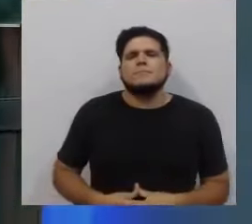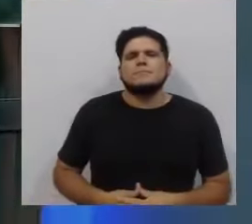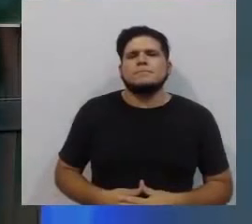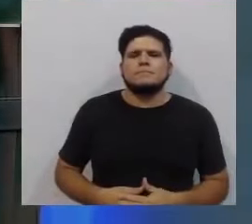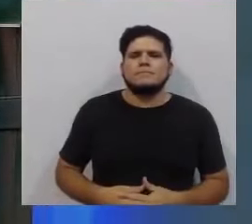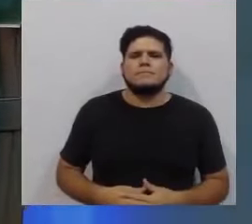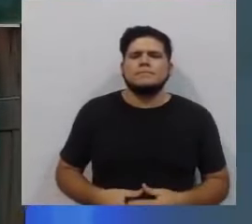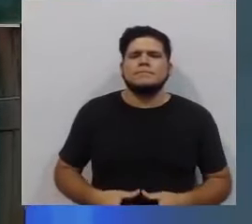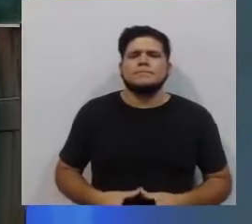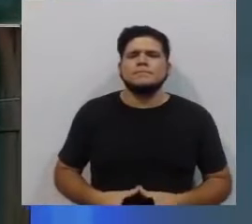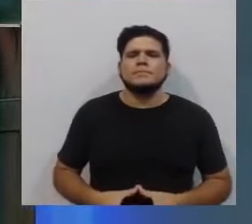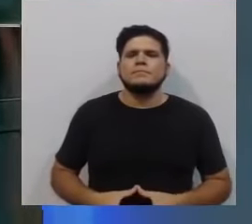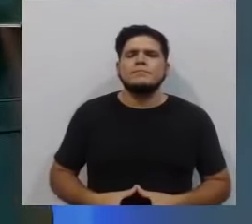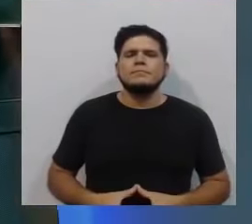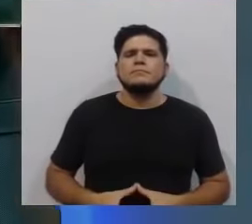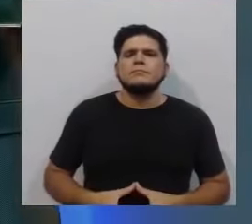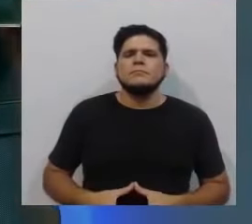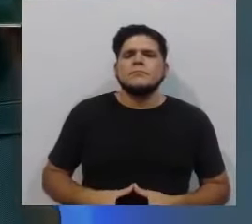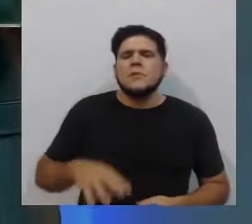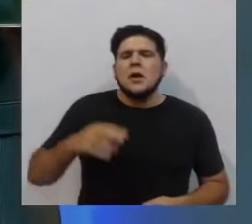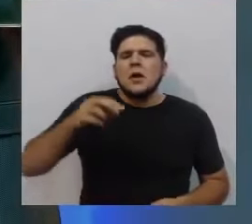mano diga cuando yo asumo responsabilidades